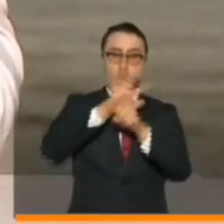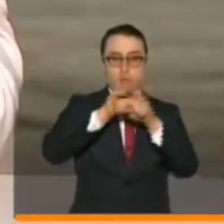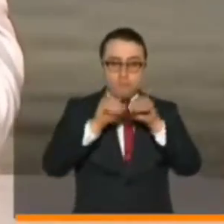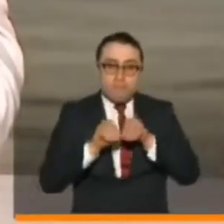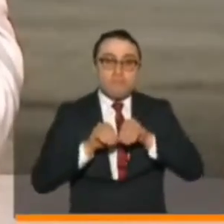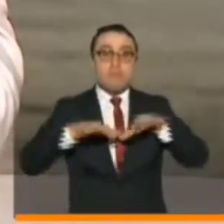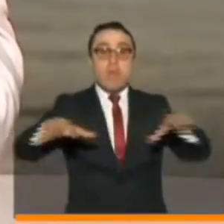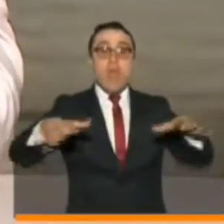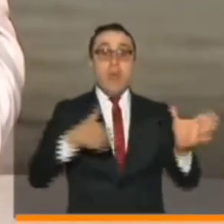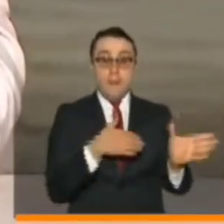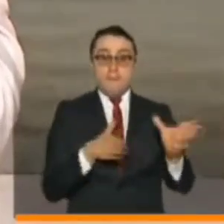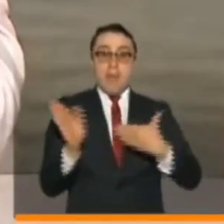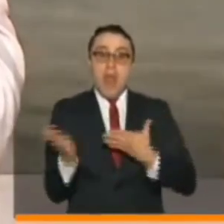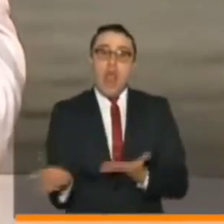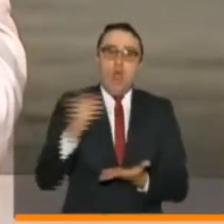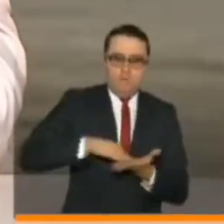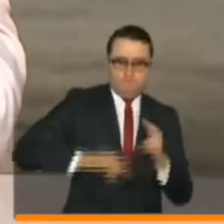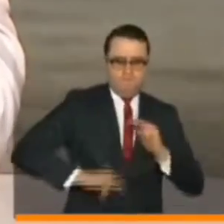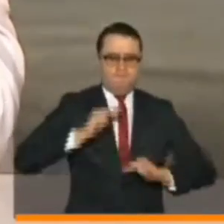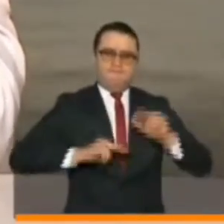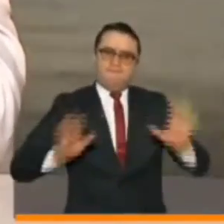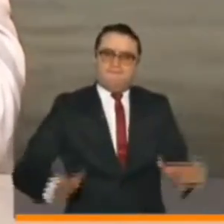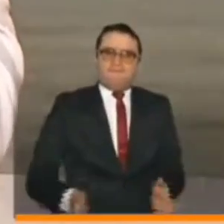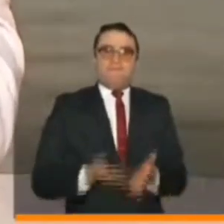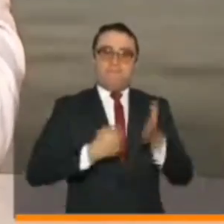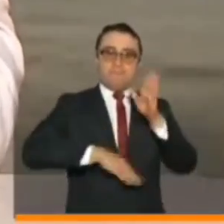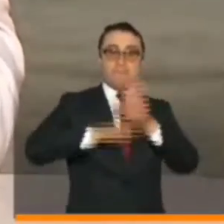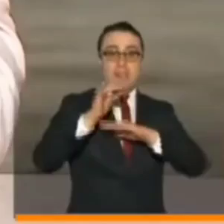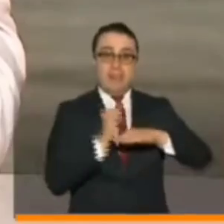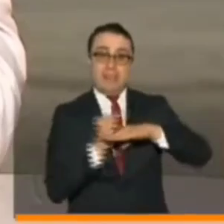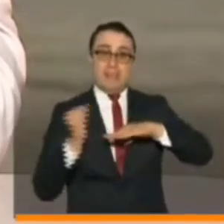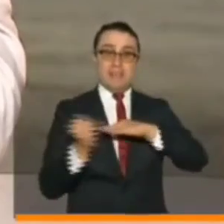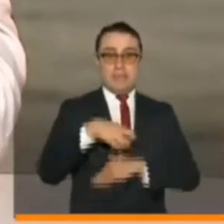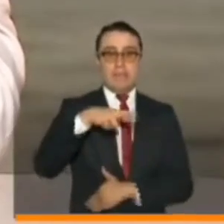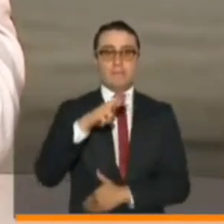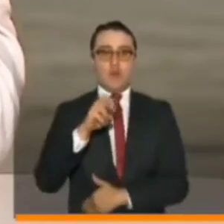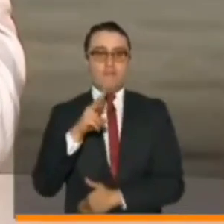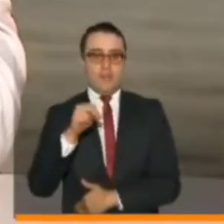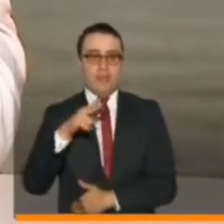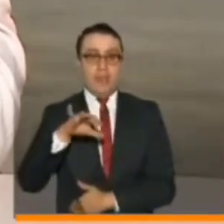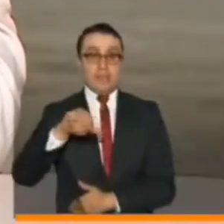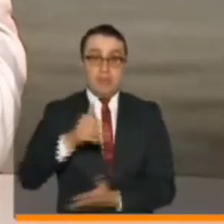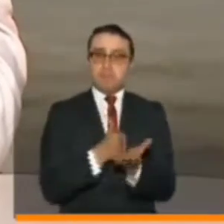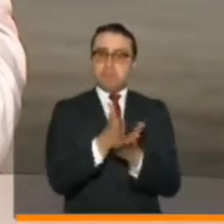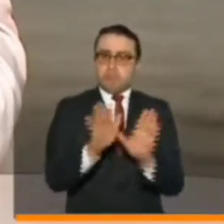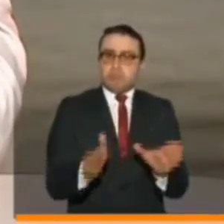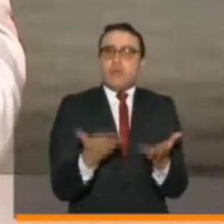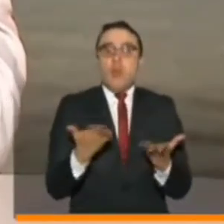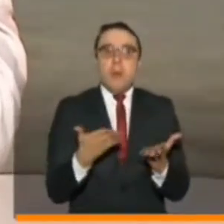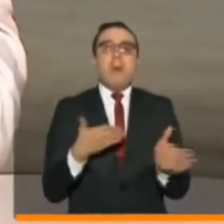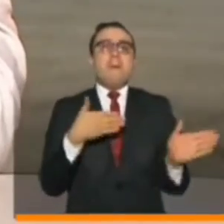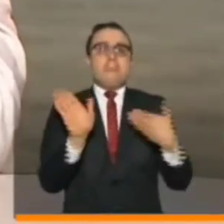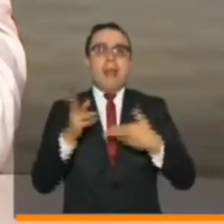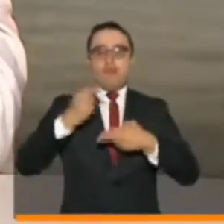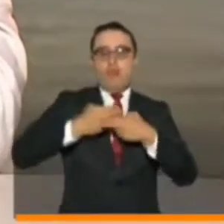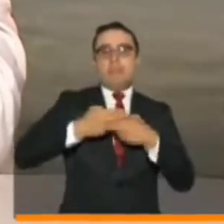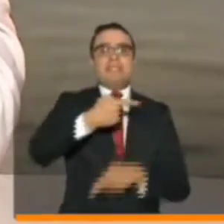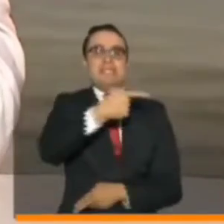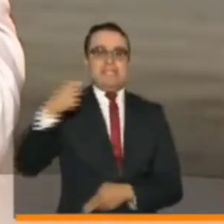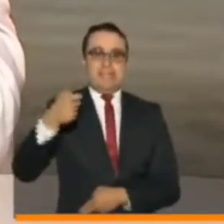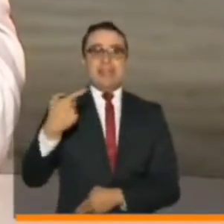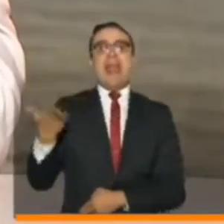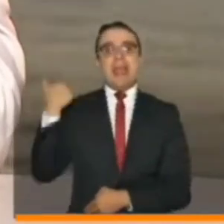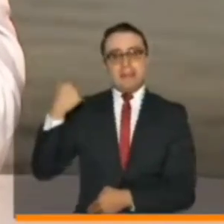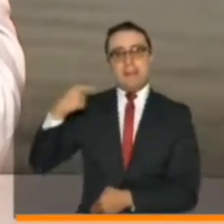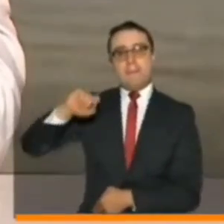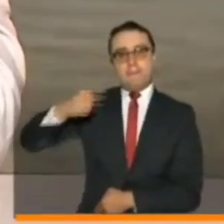de reconstrucción, reactivación de la isla de Providencia está en marcha con el inicio del Plan 100, que se definió el 1 de enero y que